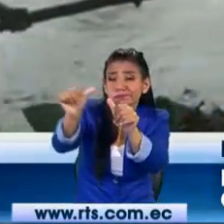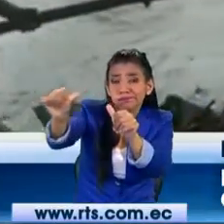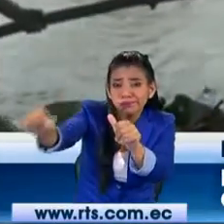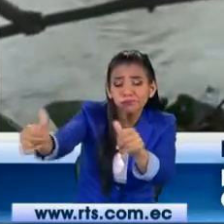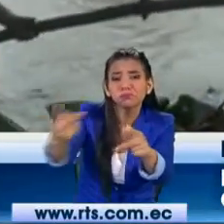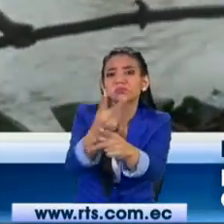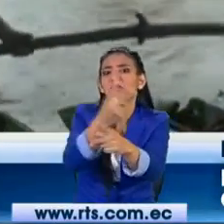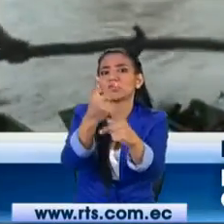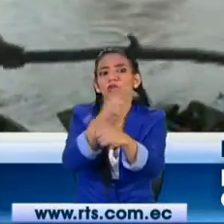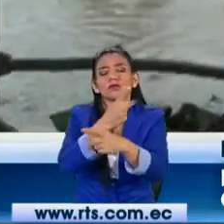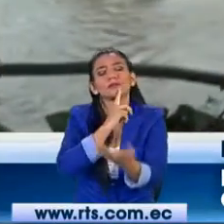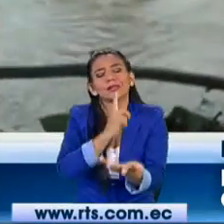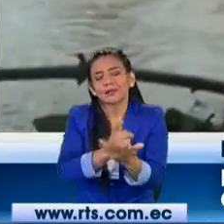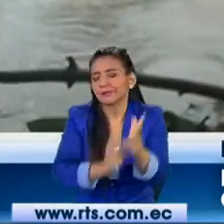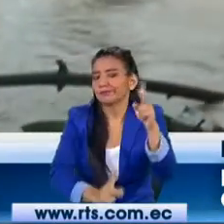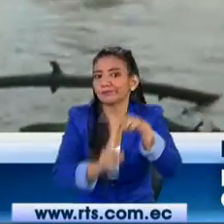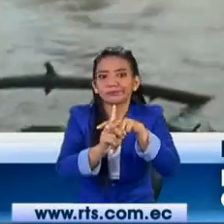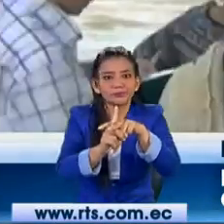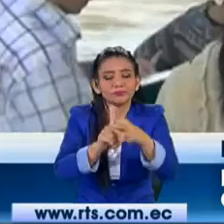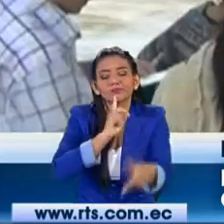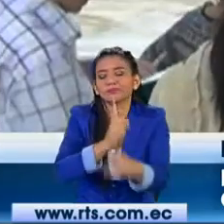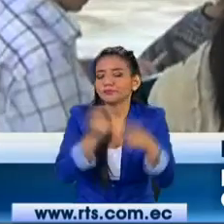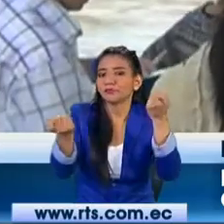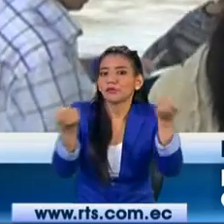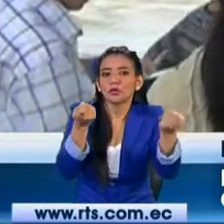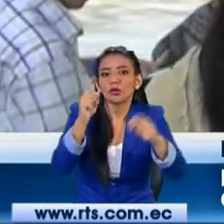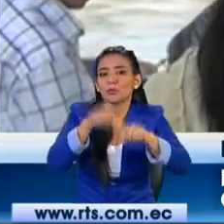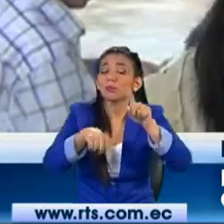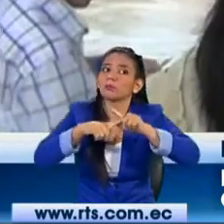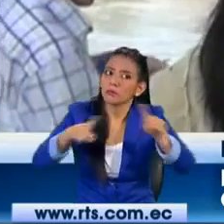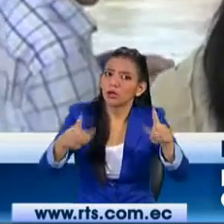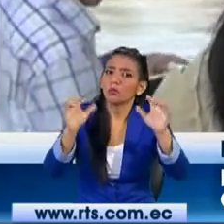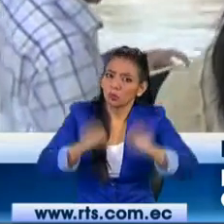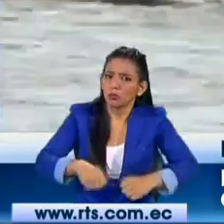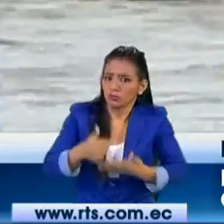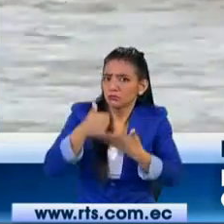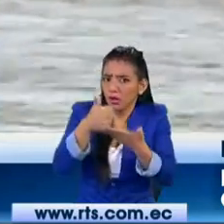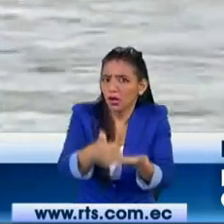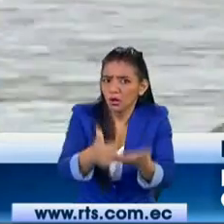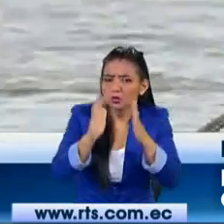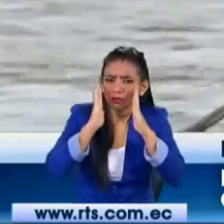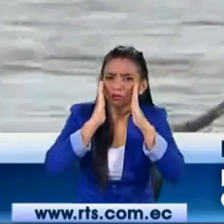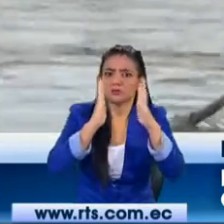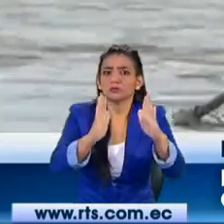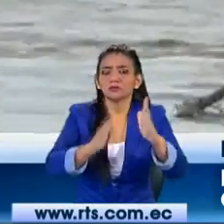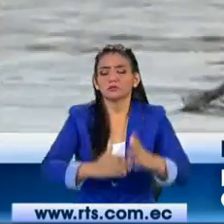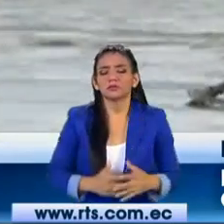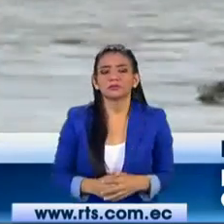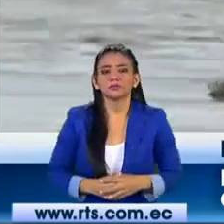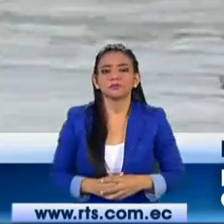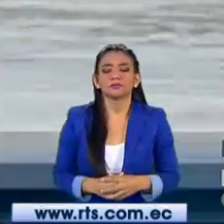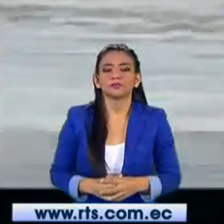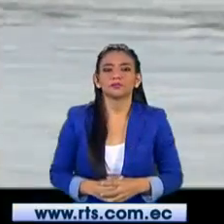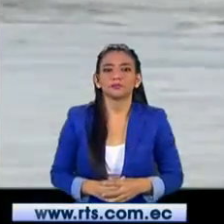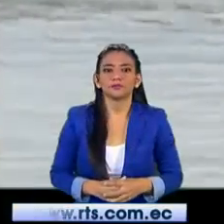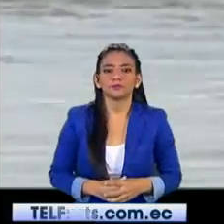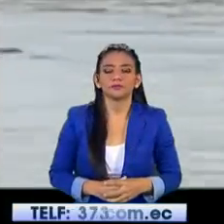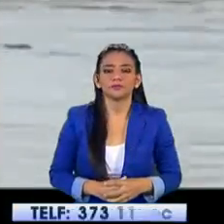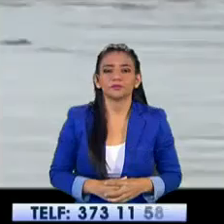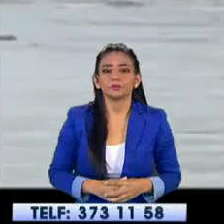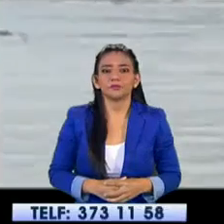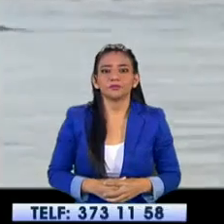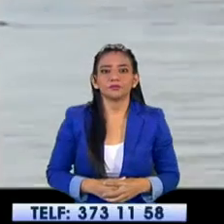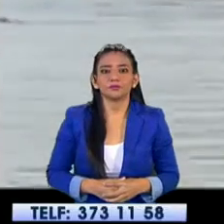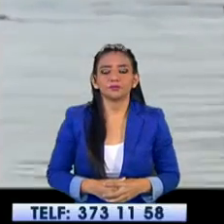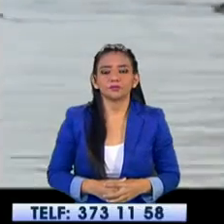algo que no podemos prever, ni es algo que podemos controlar, pero sí podemos prestar nuestro contingente. Desde Quinsaloma en Los Ríos, informó